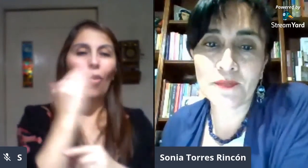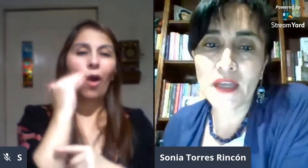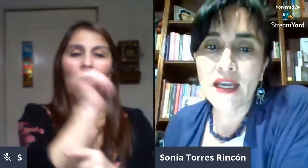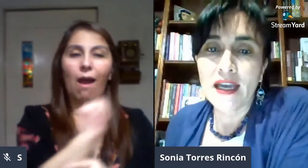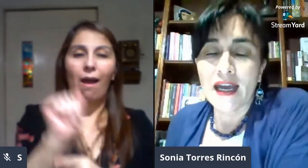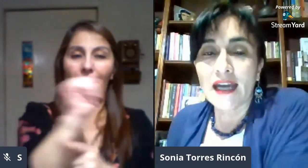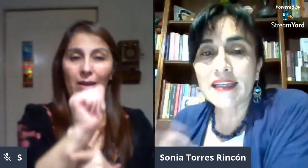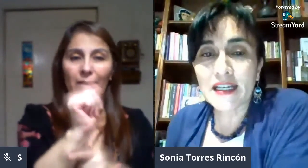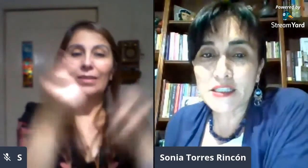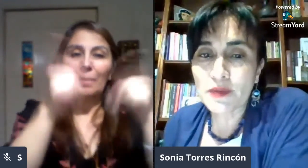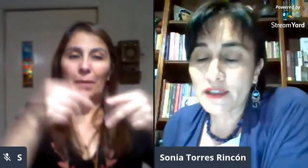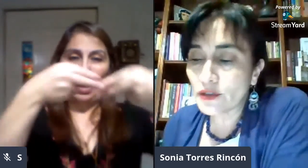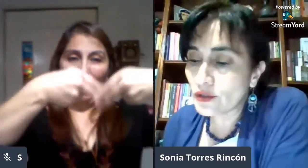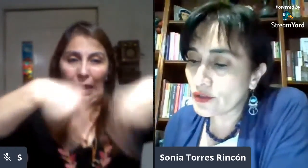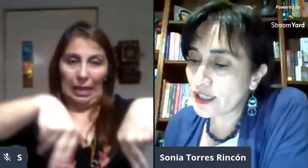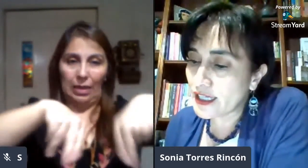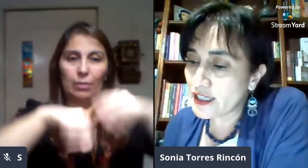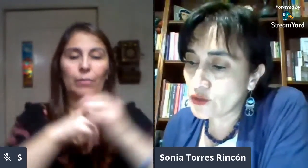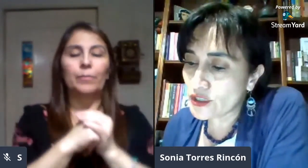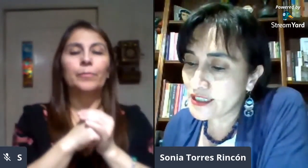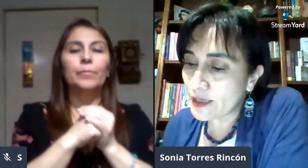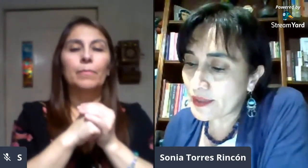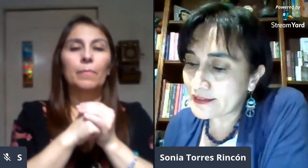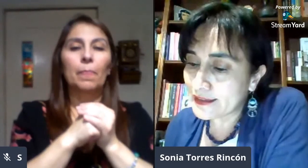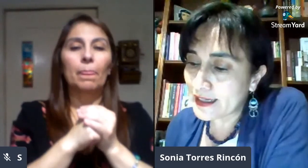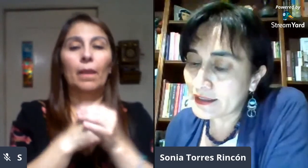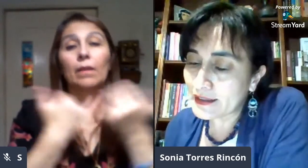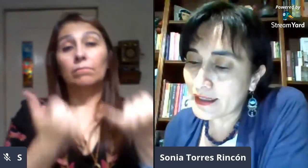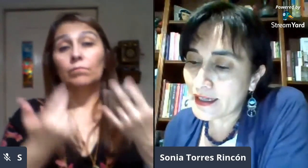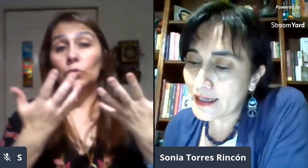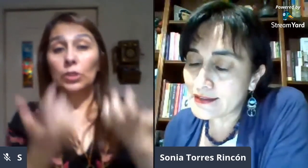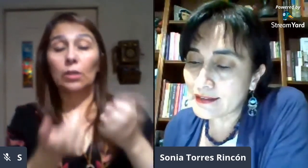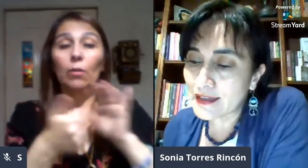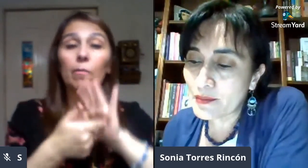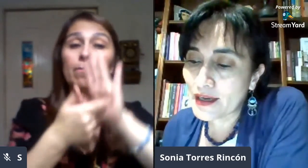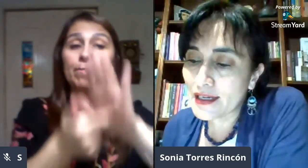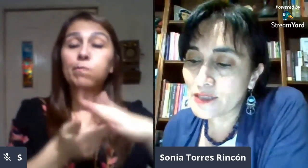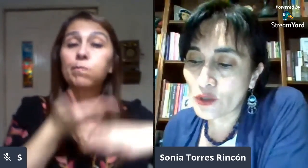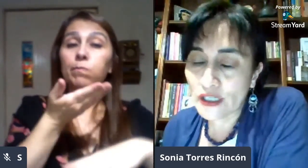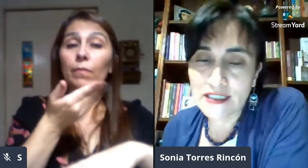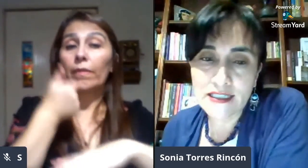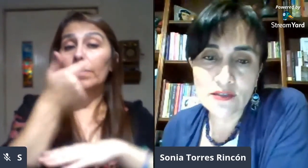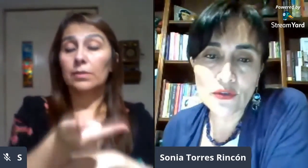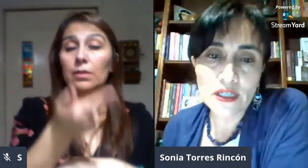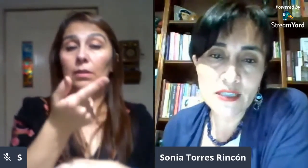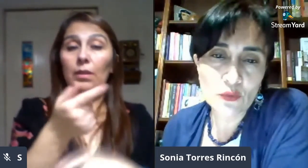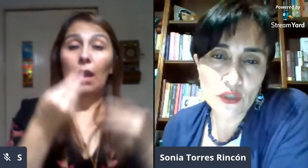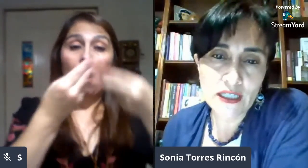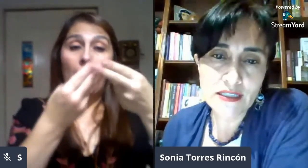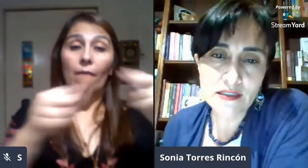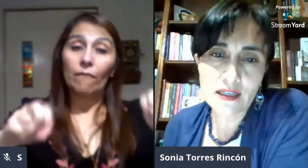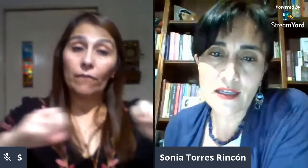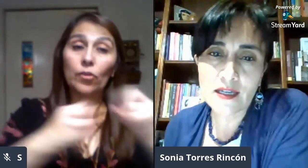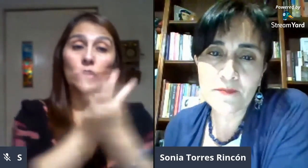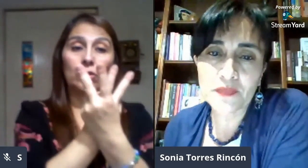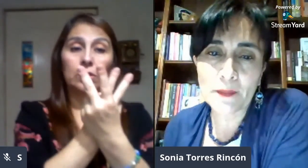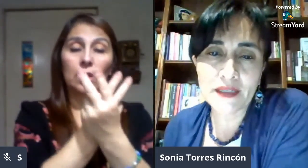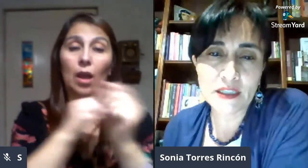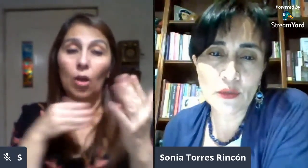en género. Aquí al respecto, yo quisiera plantear que este tema de las violencias contra las